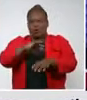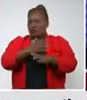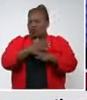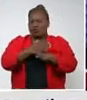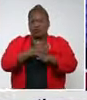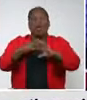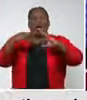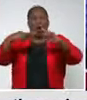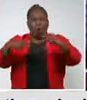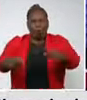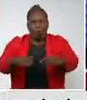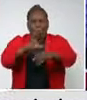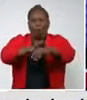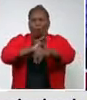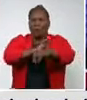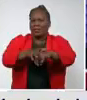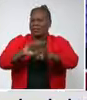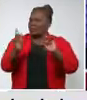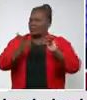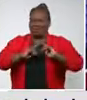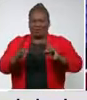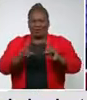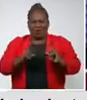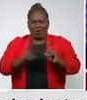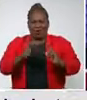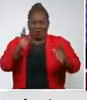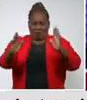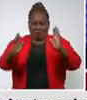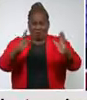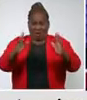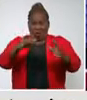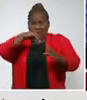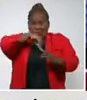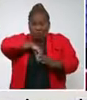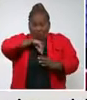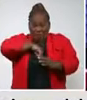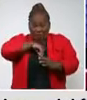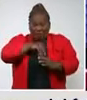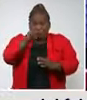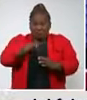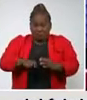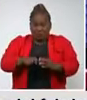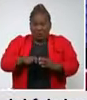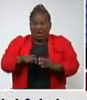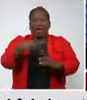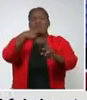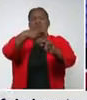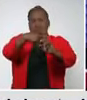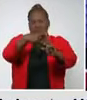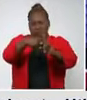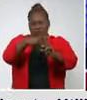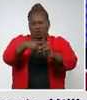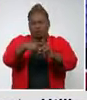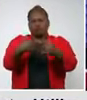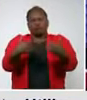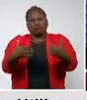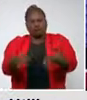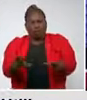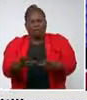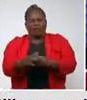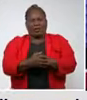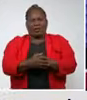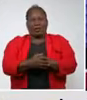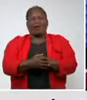que el periodo de tiempo está todavía dentro del periodo que puede mantener todavía presencia del